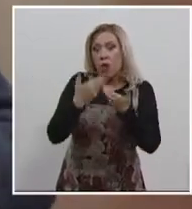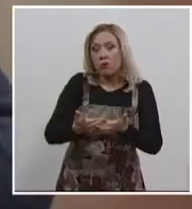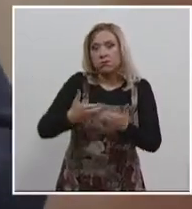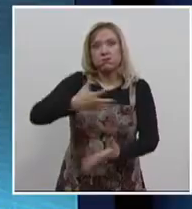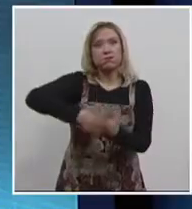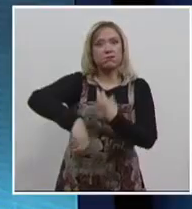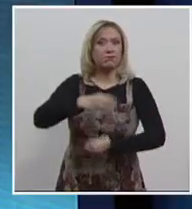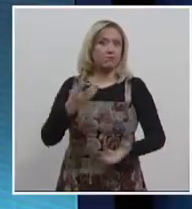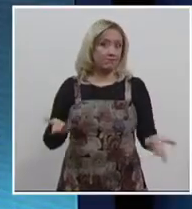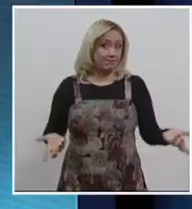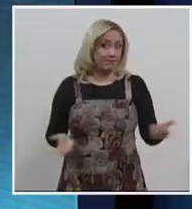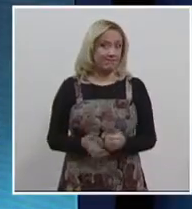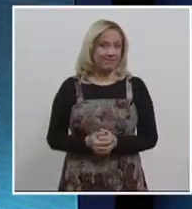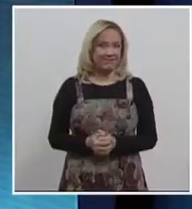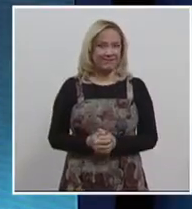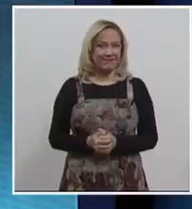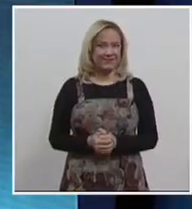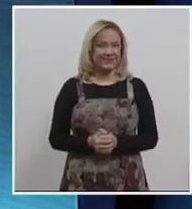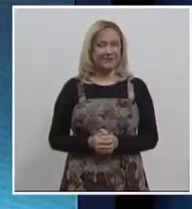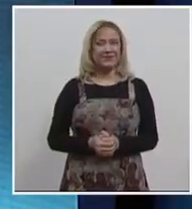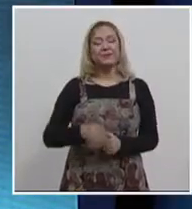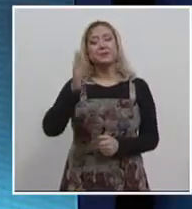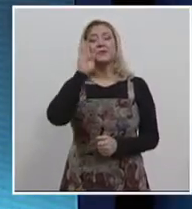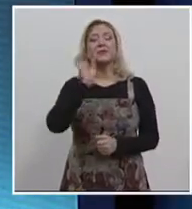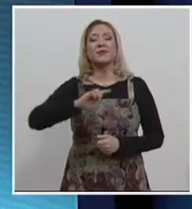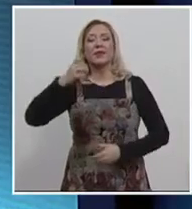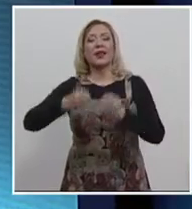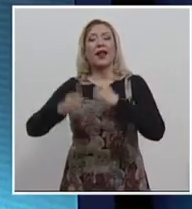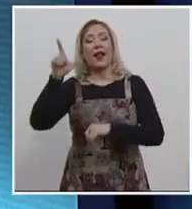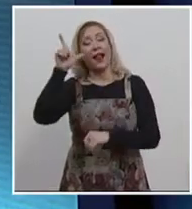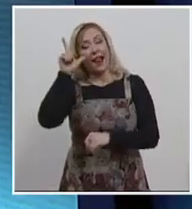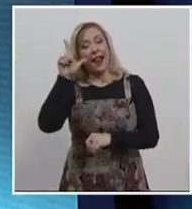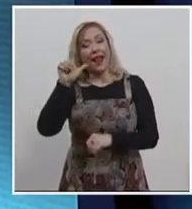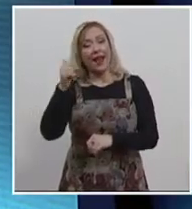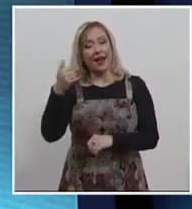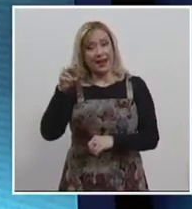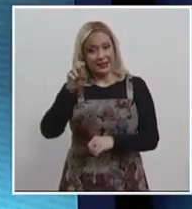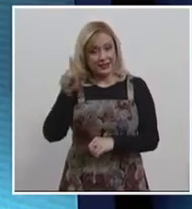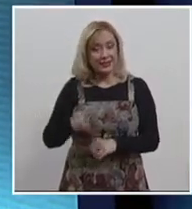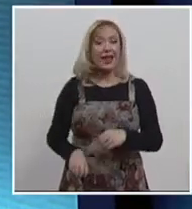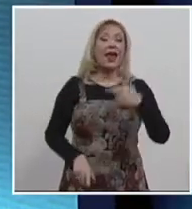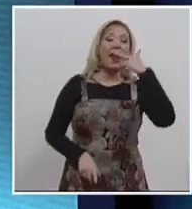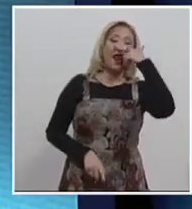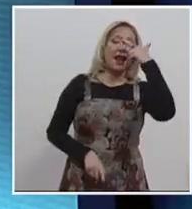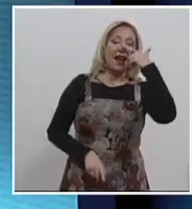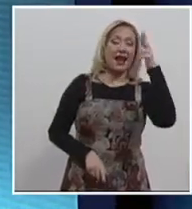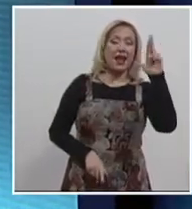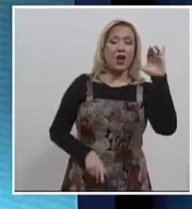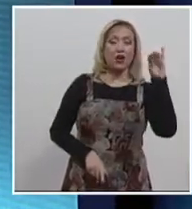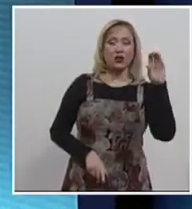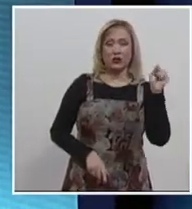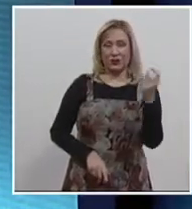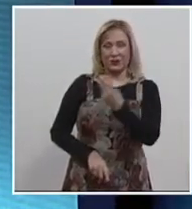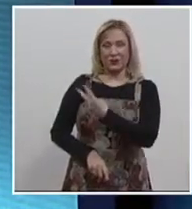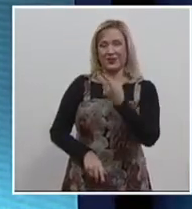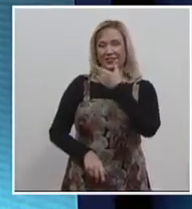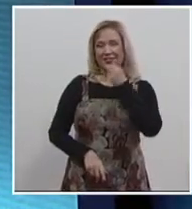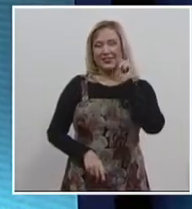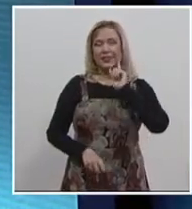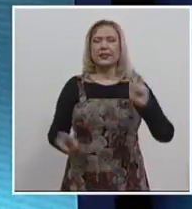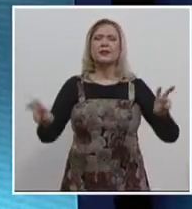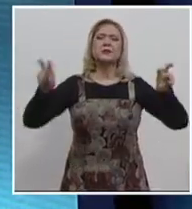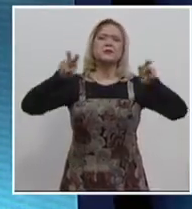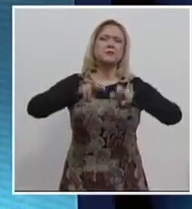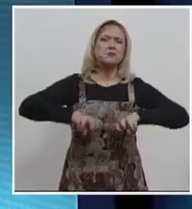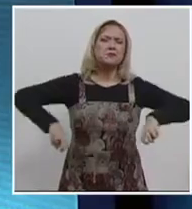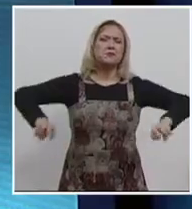Rodríguez. En tanto, los ministros Javier Lainez y Ana Margarita Ríos Farjat participaron en un diálogo con universitarios